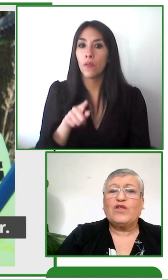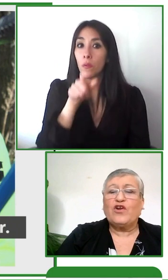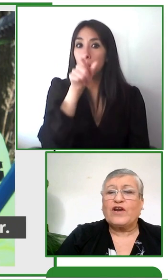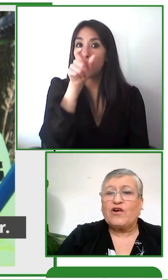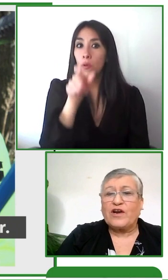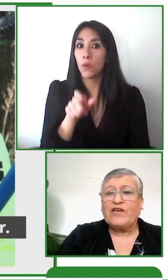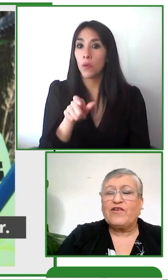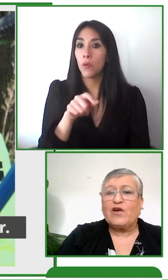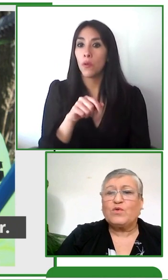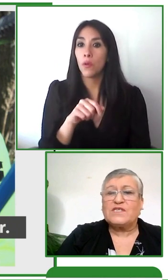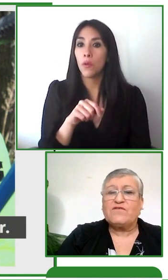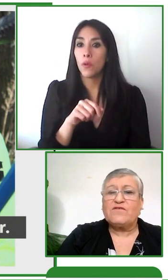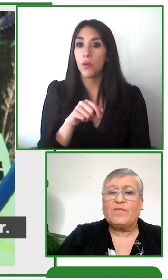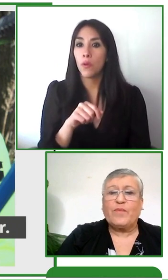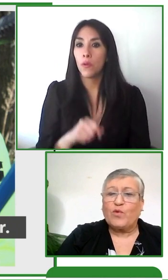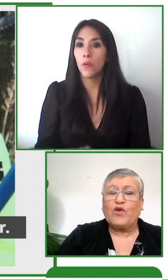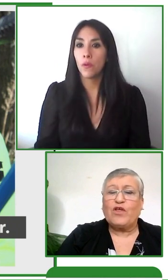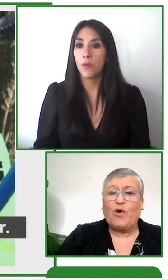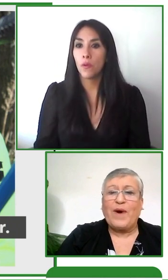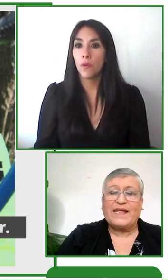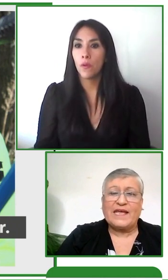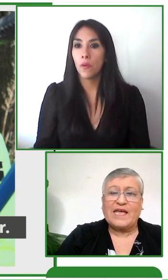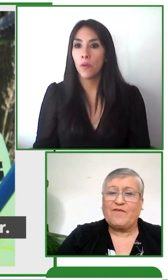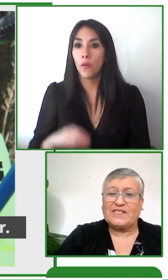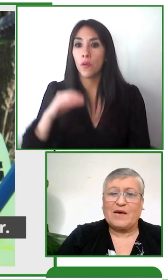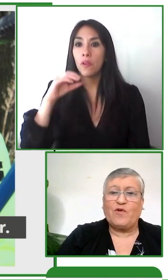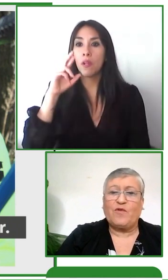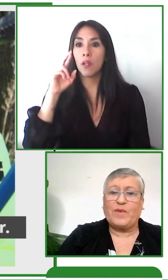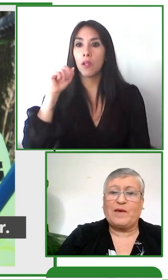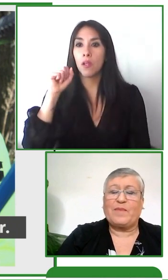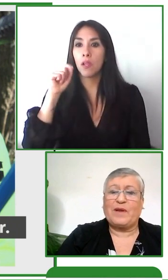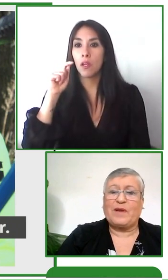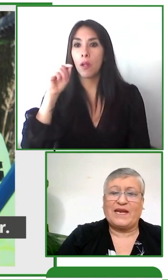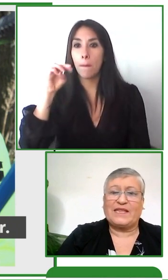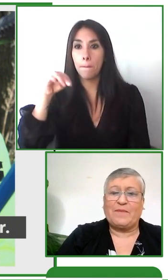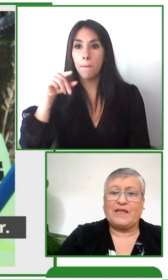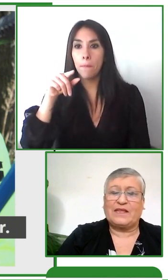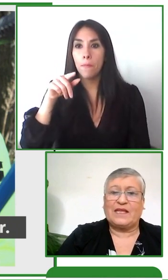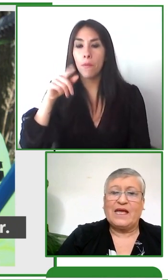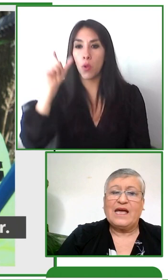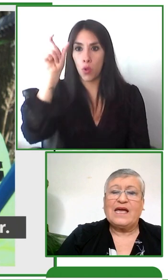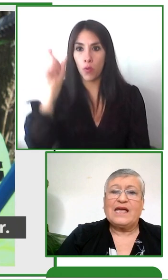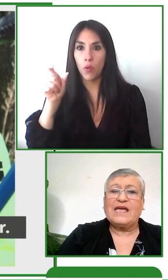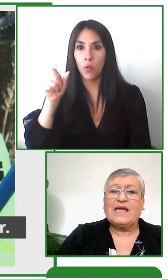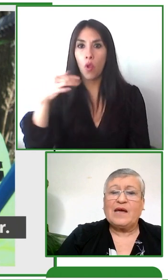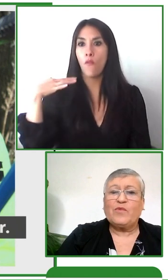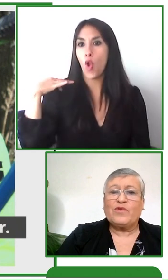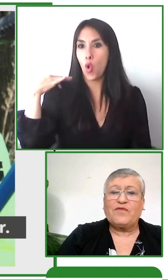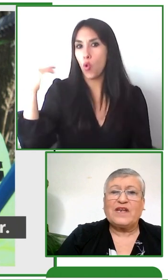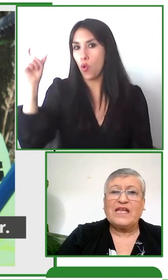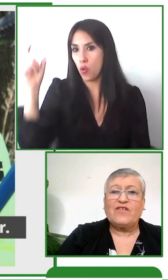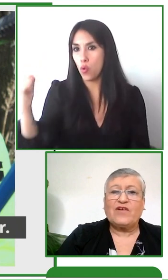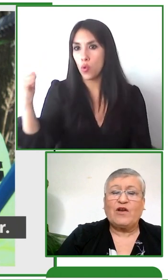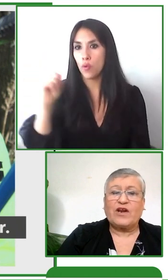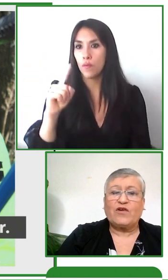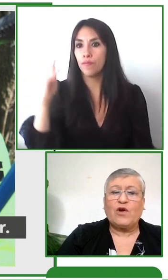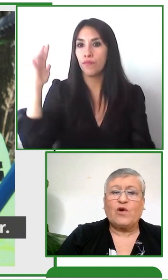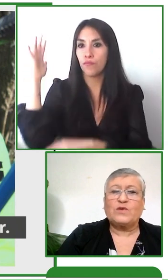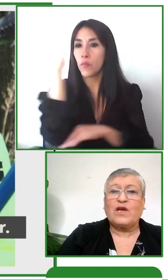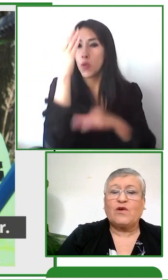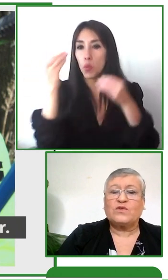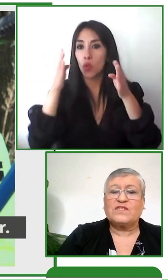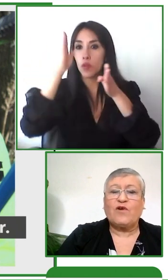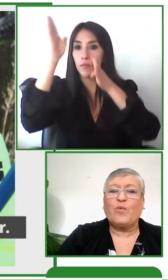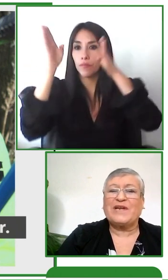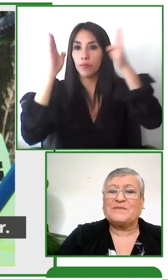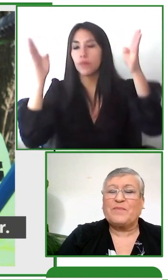en uno de los recorridos inclusivos por uno de los parques que visitamos permanentemente. Y hemos definido en los